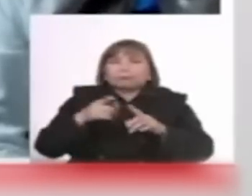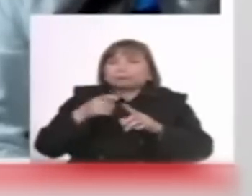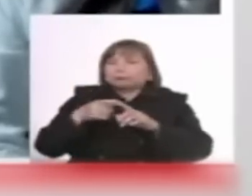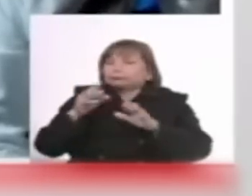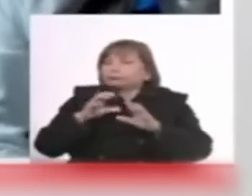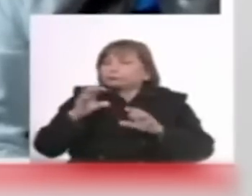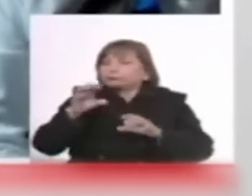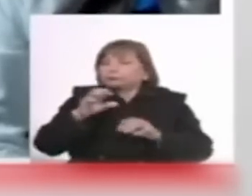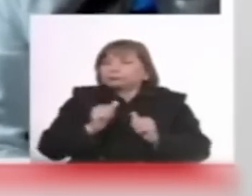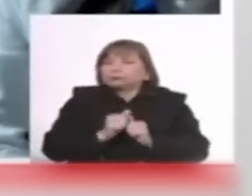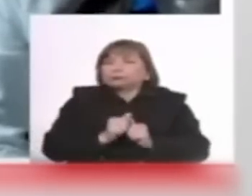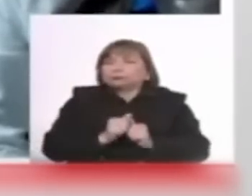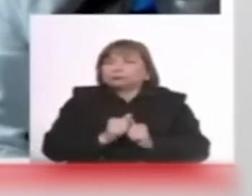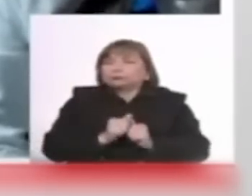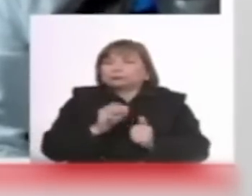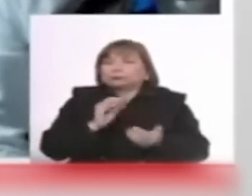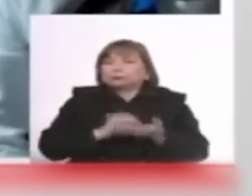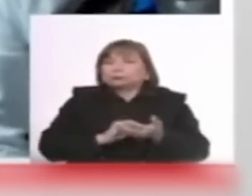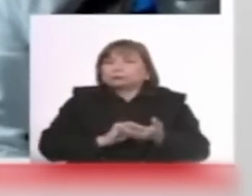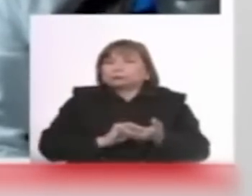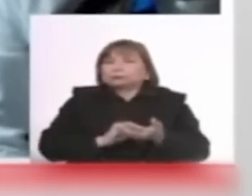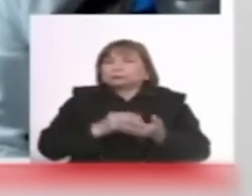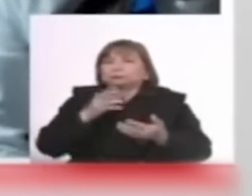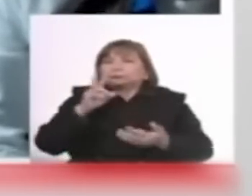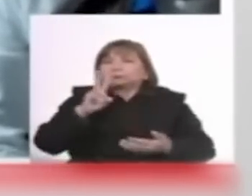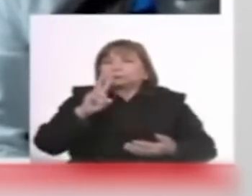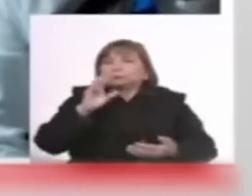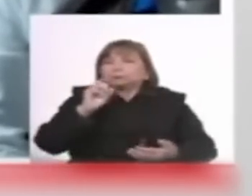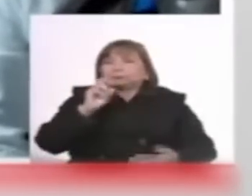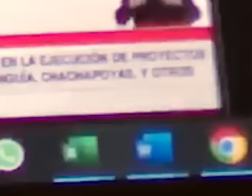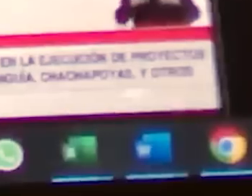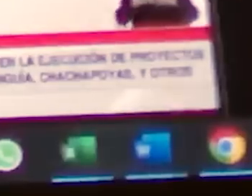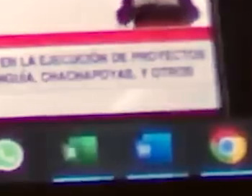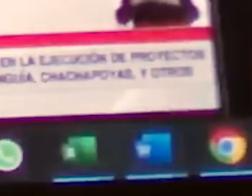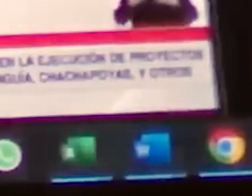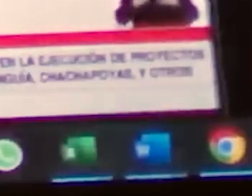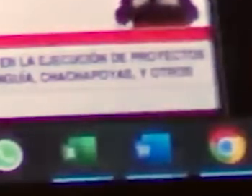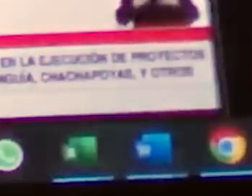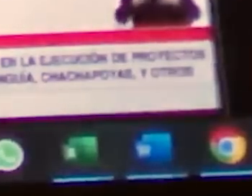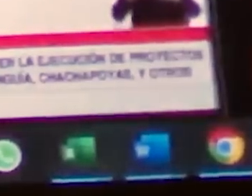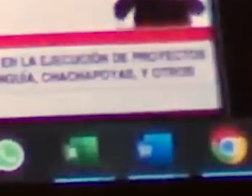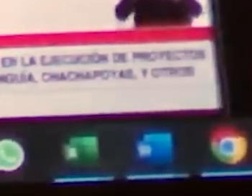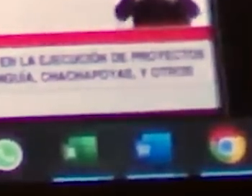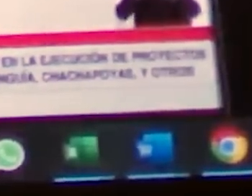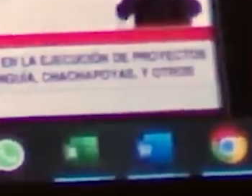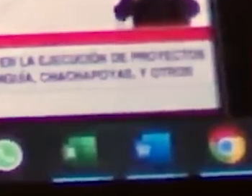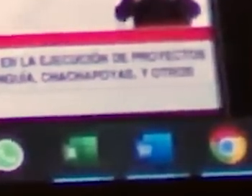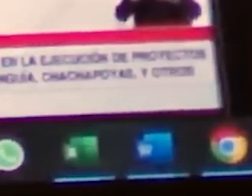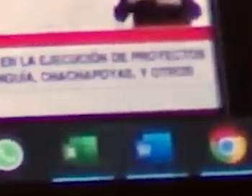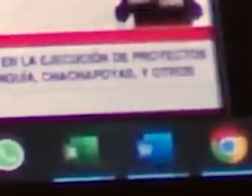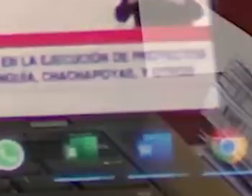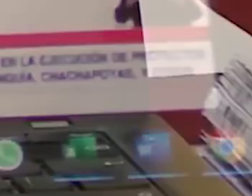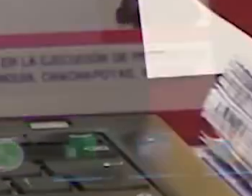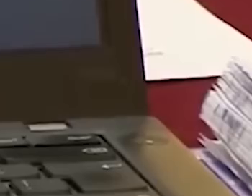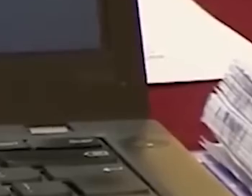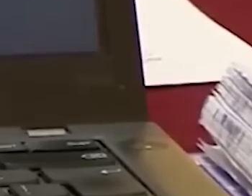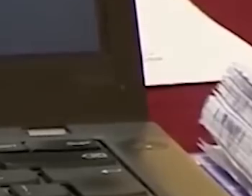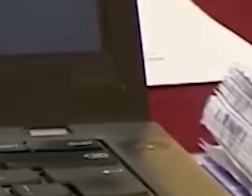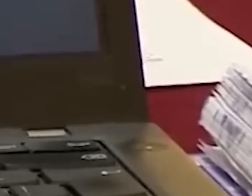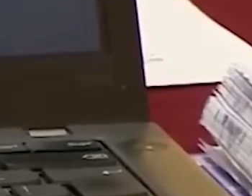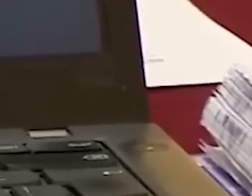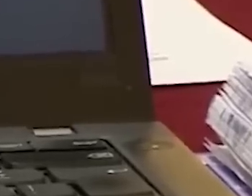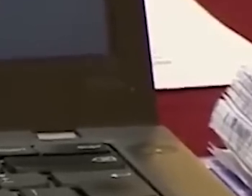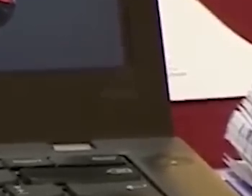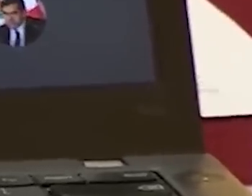tantos millones más en el 2022. Finalmente, Marrufo habría proporcionado a la